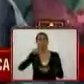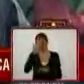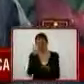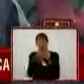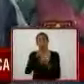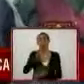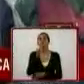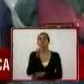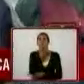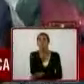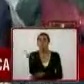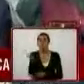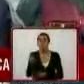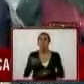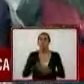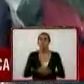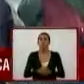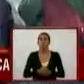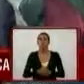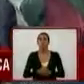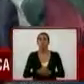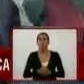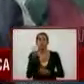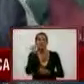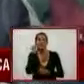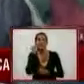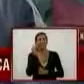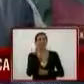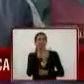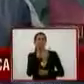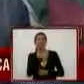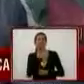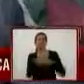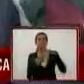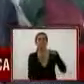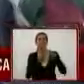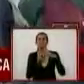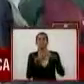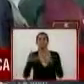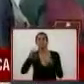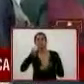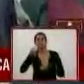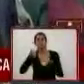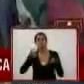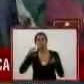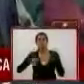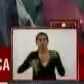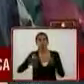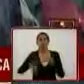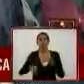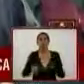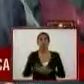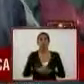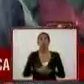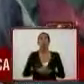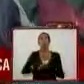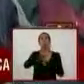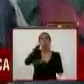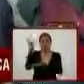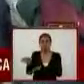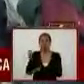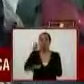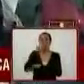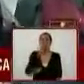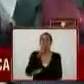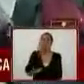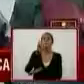Igualmente, cumpliendo las instrucciones de la superintendente Andreina Tarazón, mañana empezamos también la averiguación en Proago Compañía Anónima, que queda en la ciudad de Valencia, donde